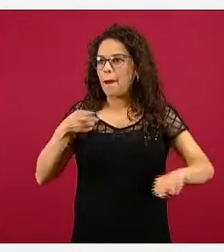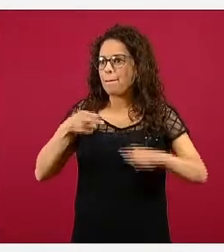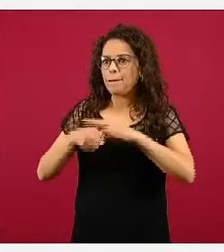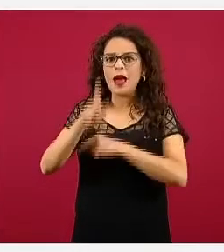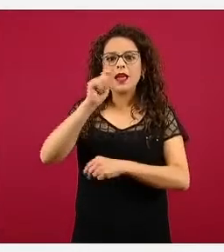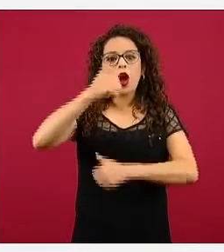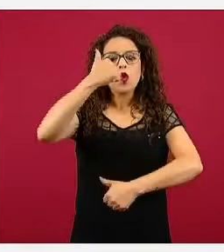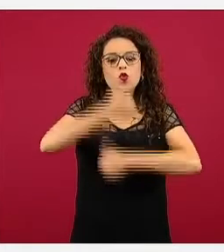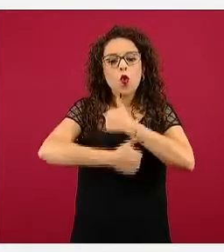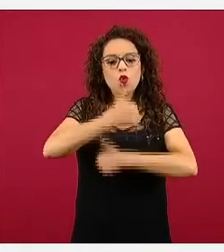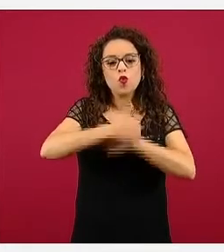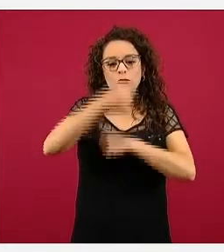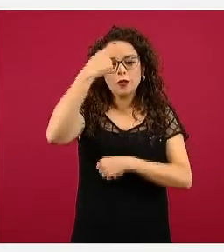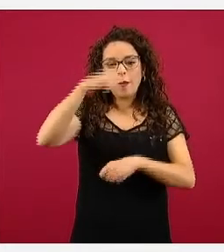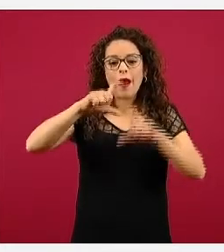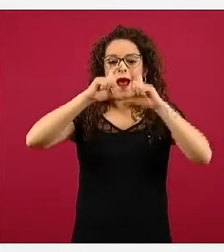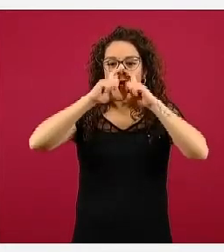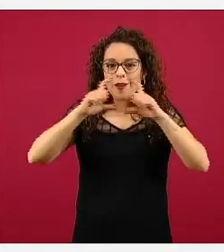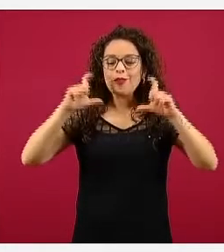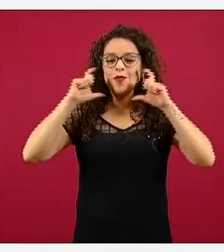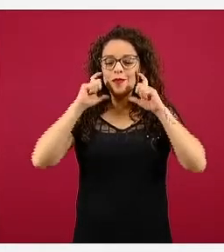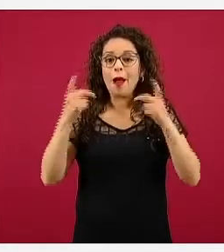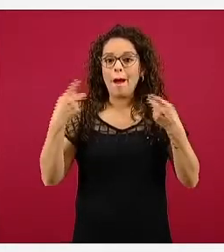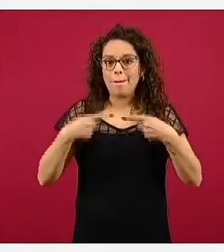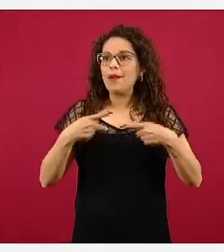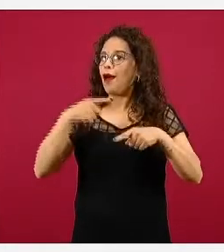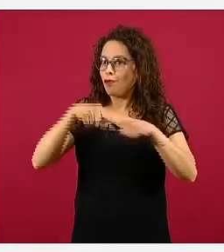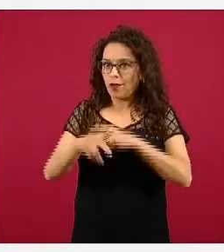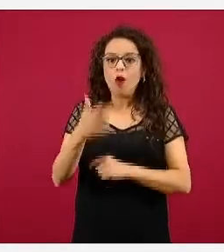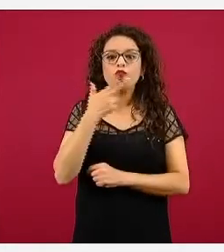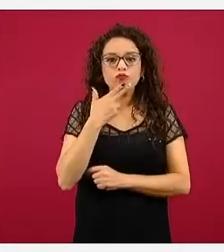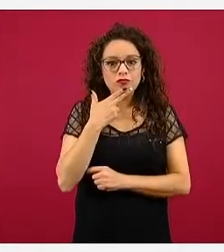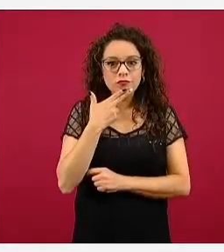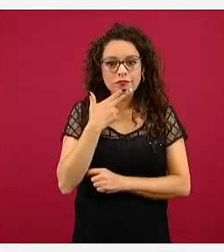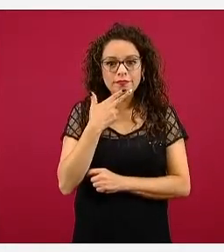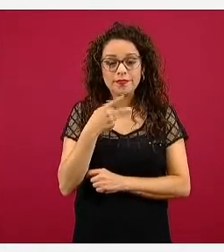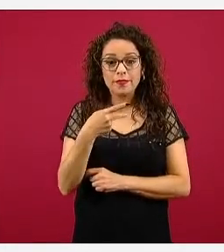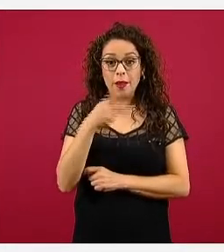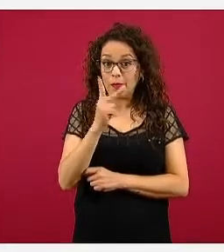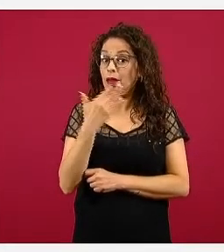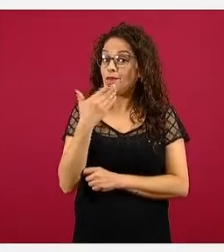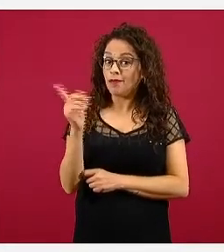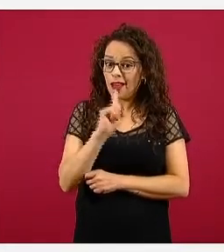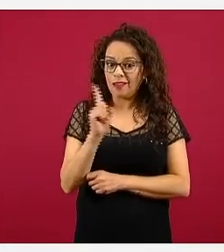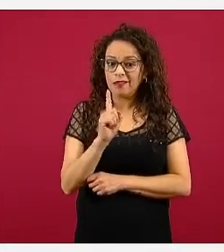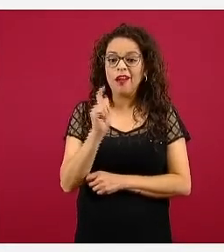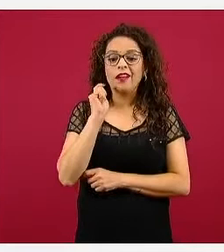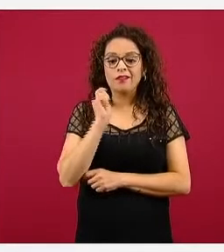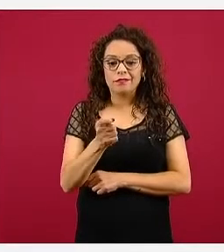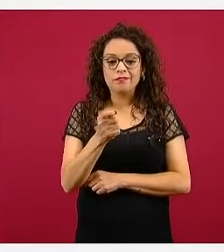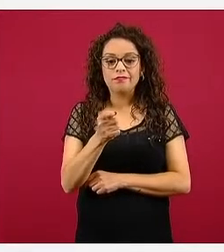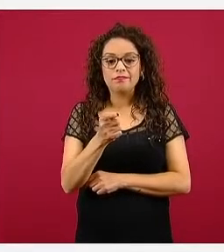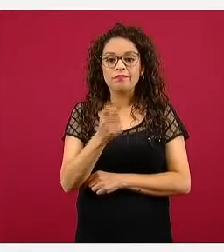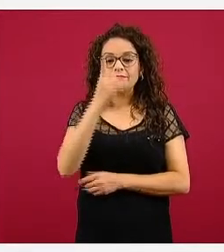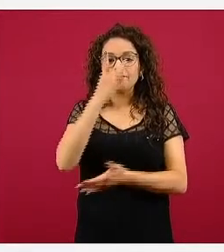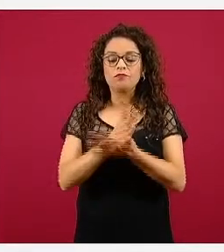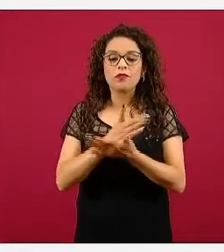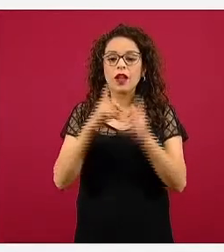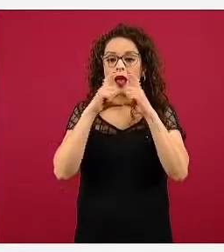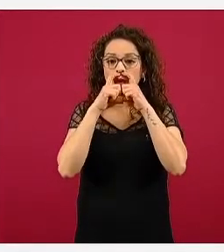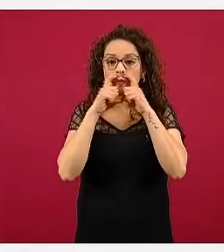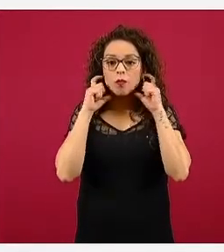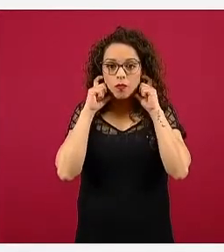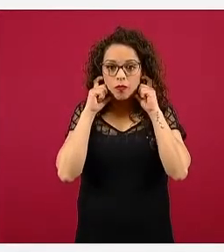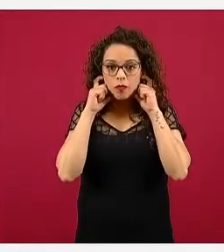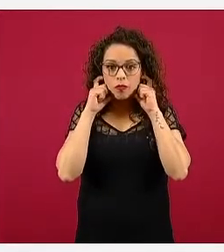de cubrebocas. También la gente empezó a usar cubrebocas, pero no necesariamente lo usaban bien, se cubrían solo la boca o no lo traían